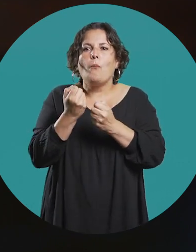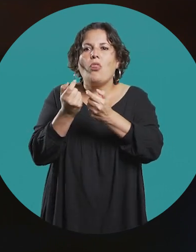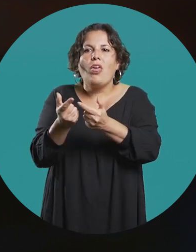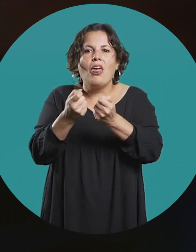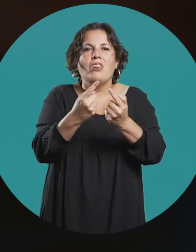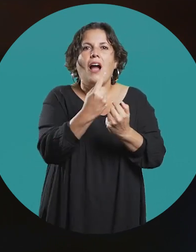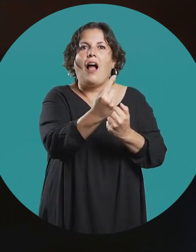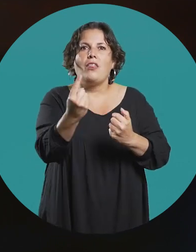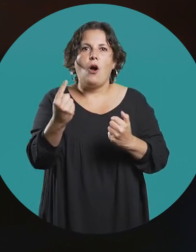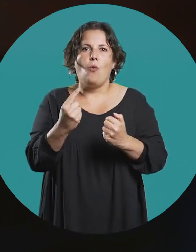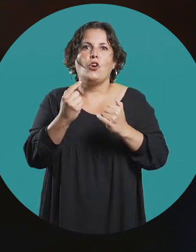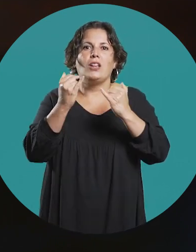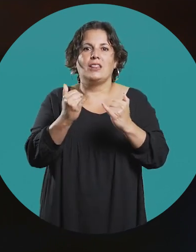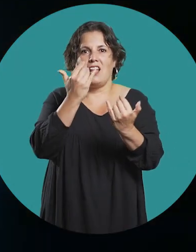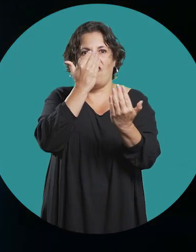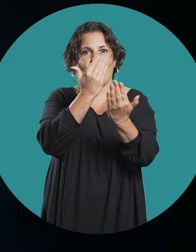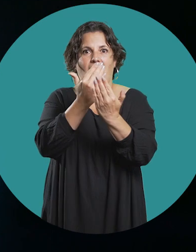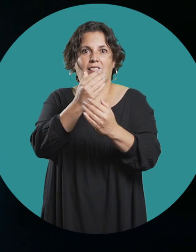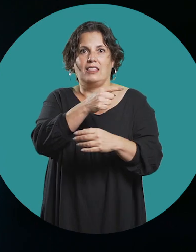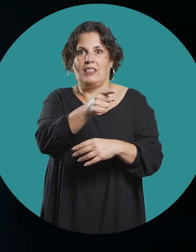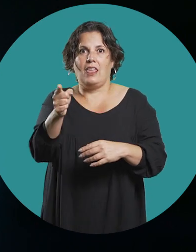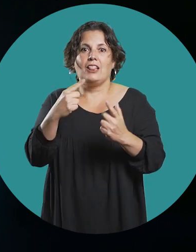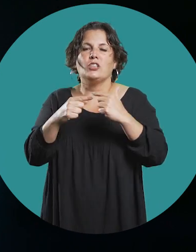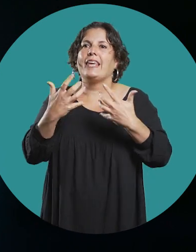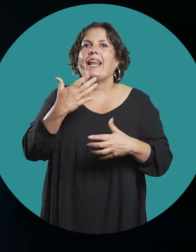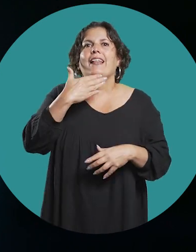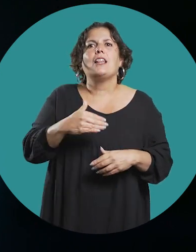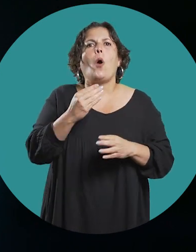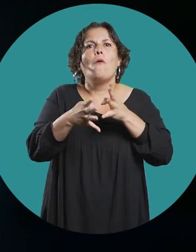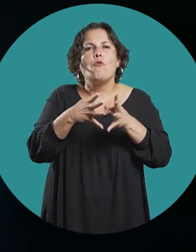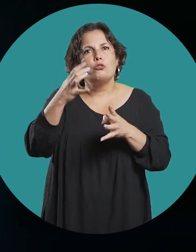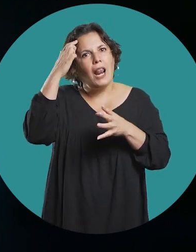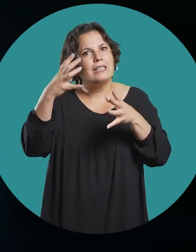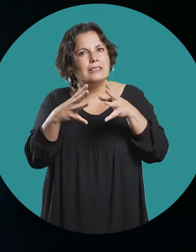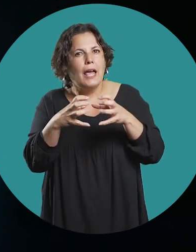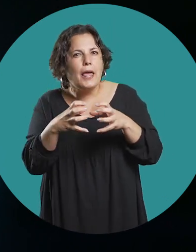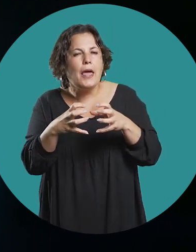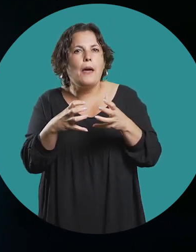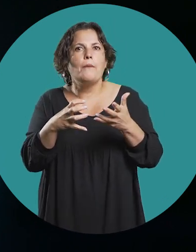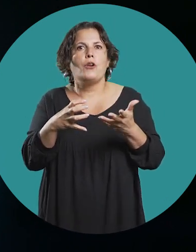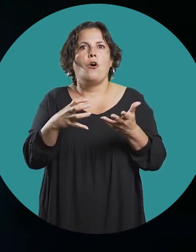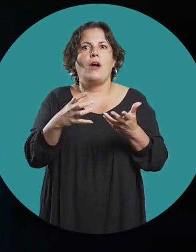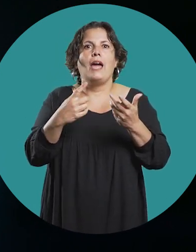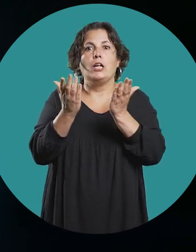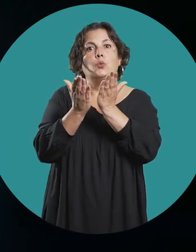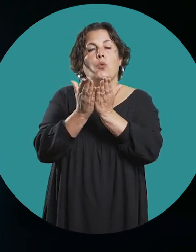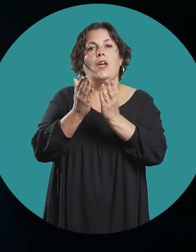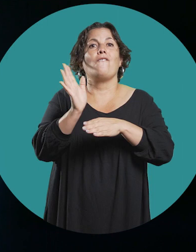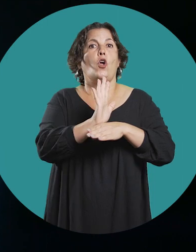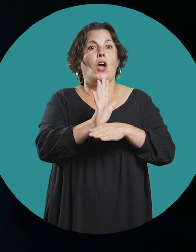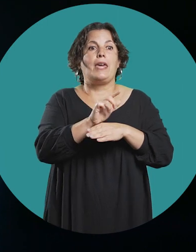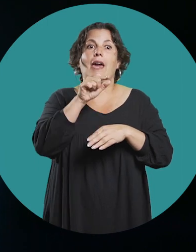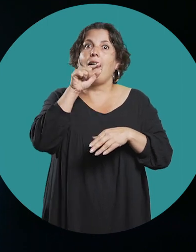uno de los que tiene enfrente. Y entonces quería entender cómo funcionaba el cerebro y me puse a estudiar